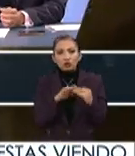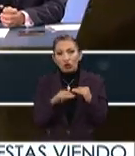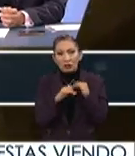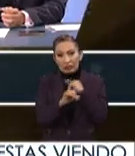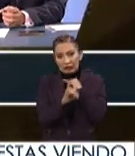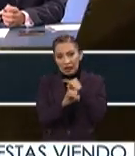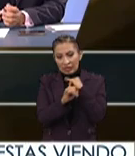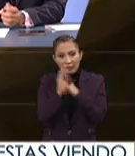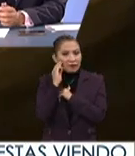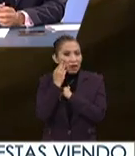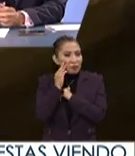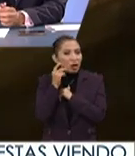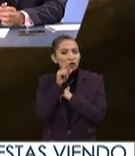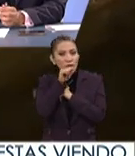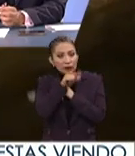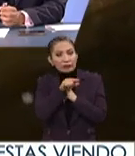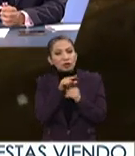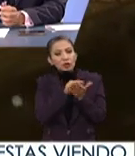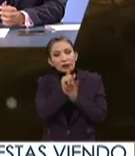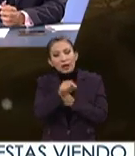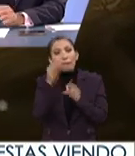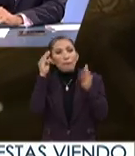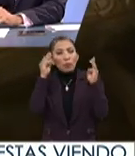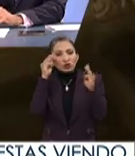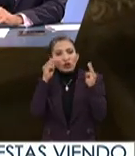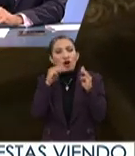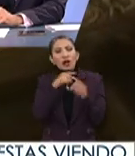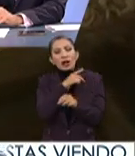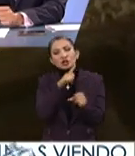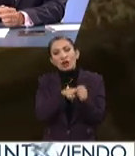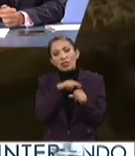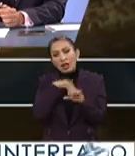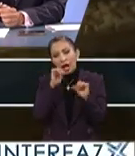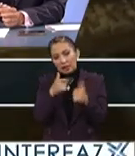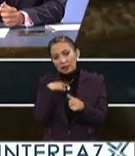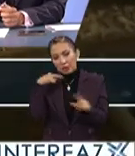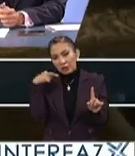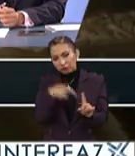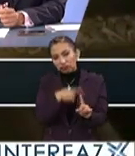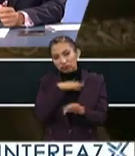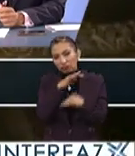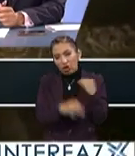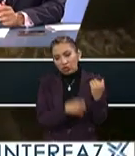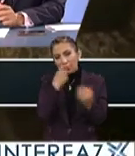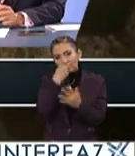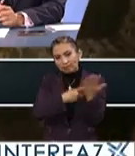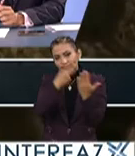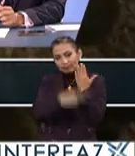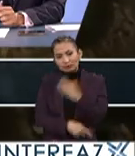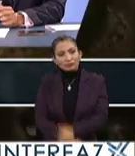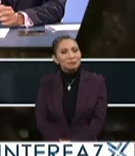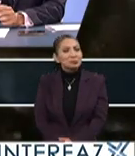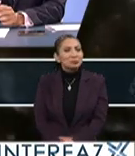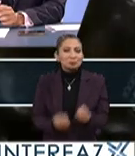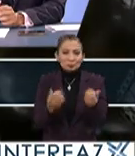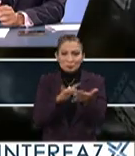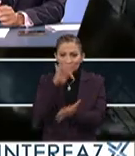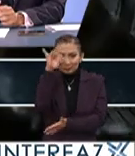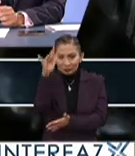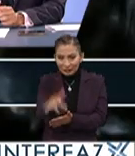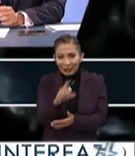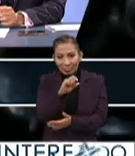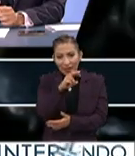redes sociales, en Facebook, Twitter, Museo Nacional de Arte. Igual ahí directamente van a poder encontrar toda la programación. Muchísimas